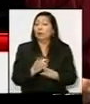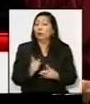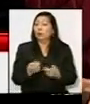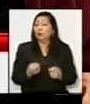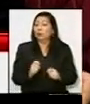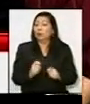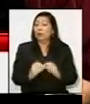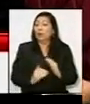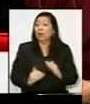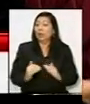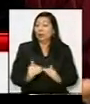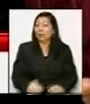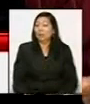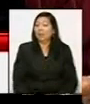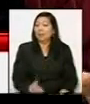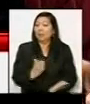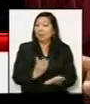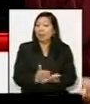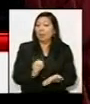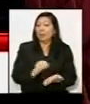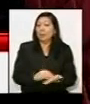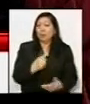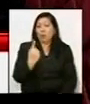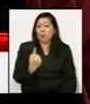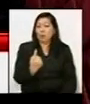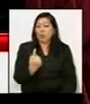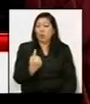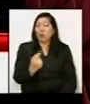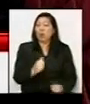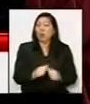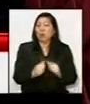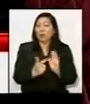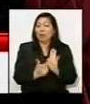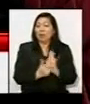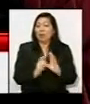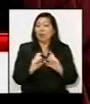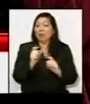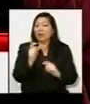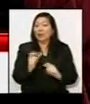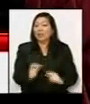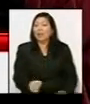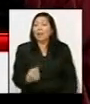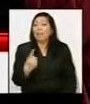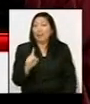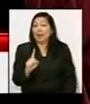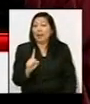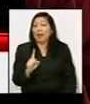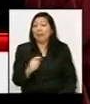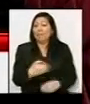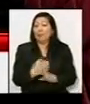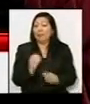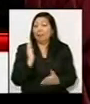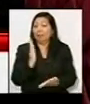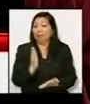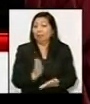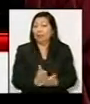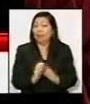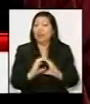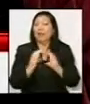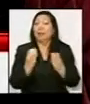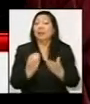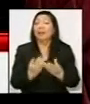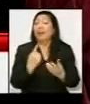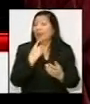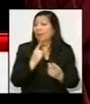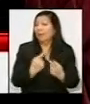suspensión del alto funcionario la mitad más uno del número legal de congresistas para el caso de la facultad sancionadora el congreso